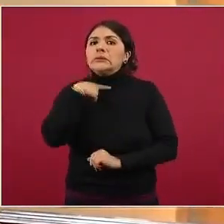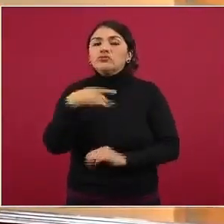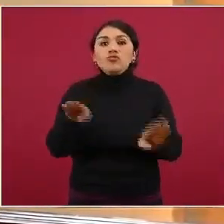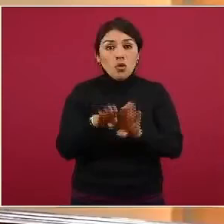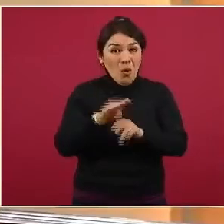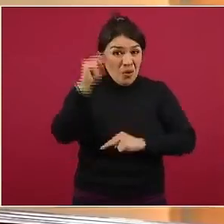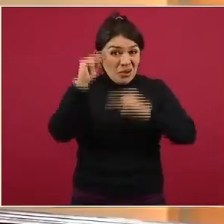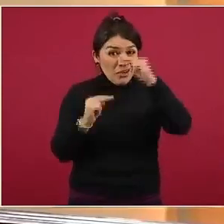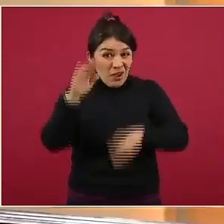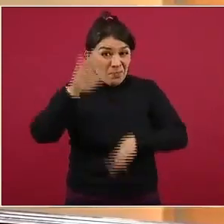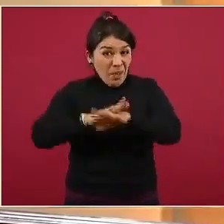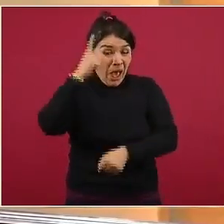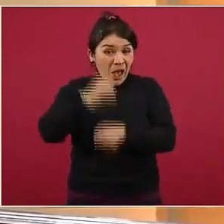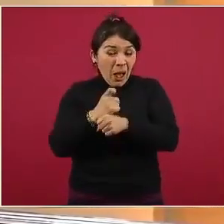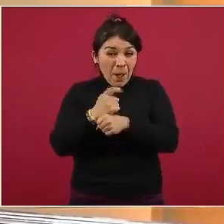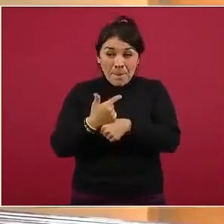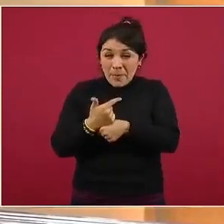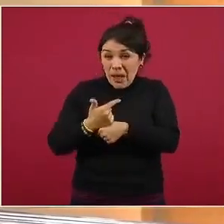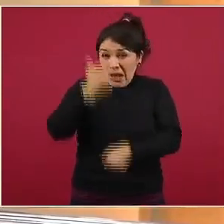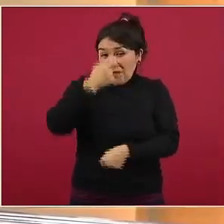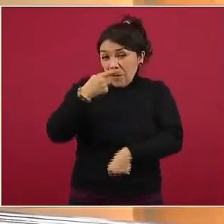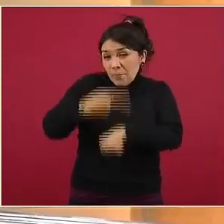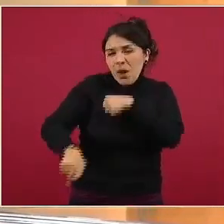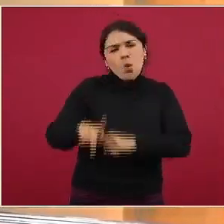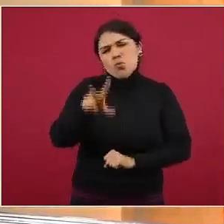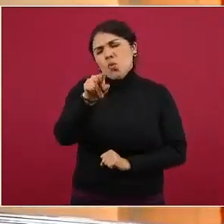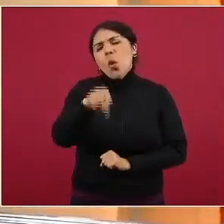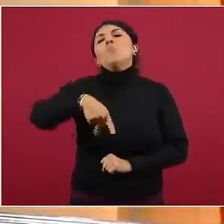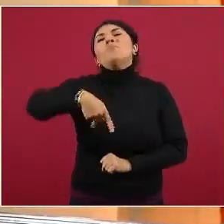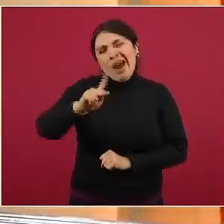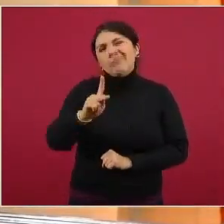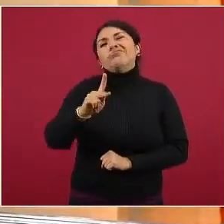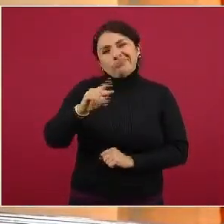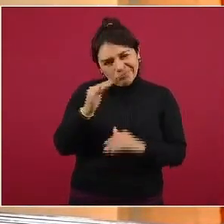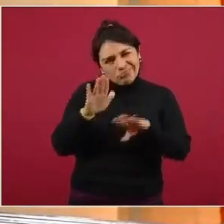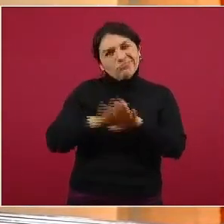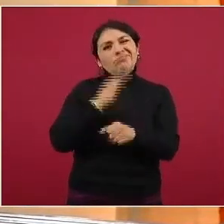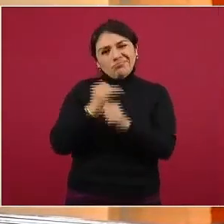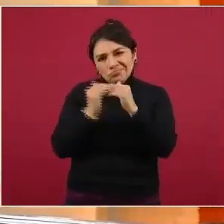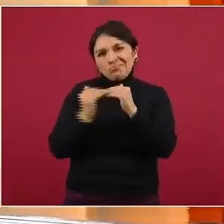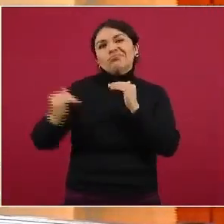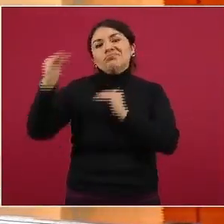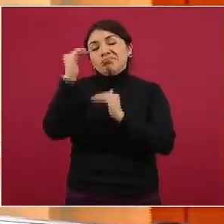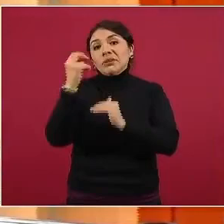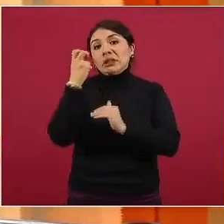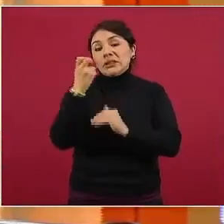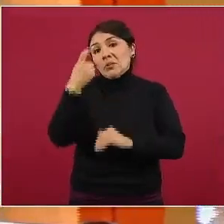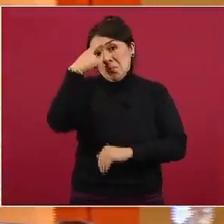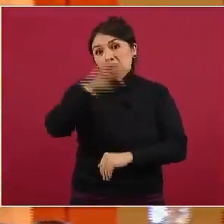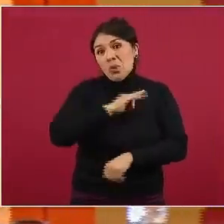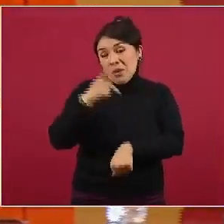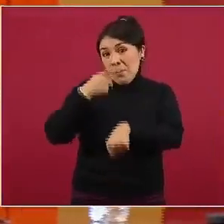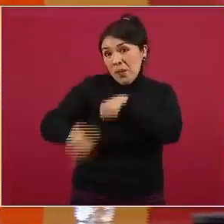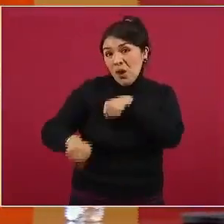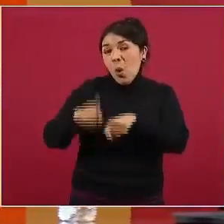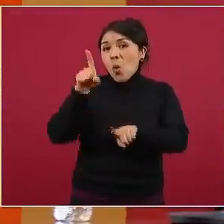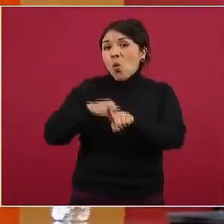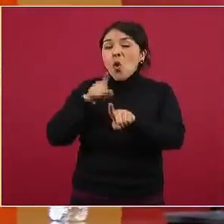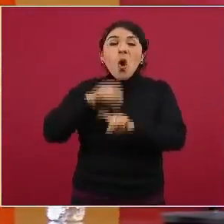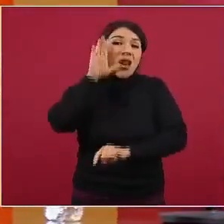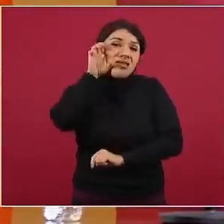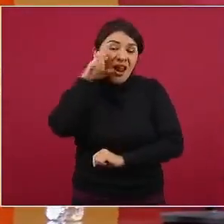en el nivel del riesgo máximo, pero sí en un nivel alto del riesgo alto, del color